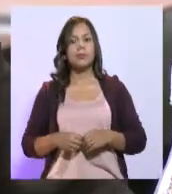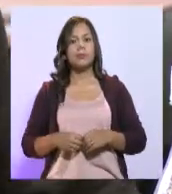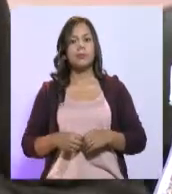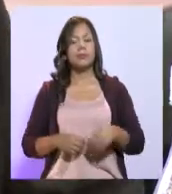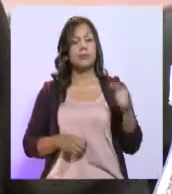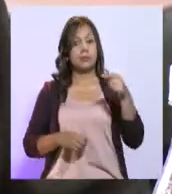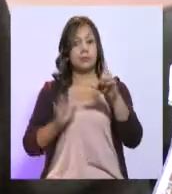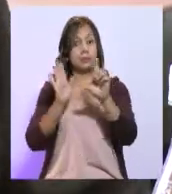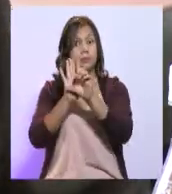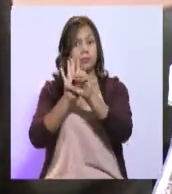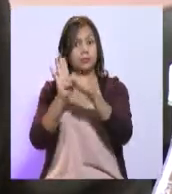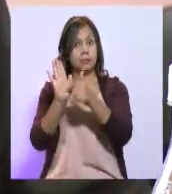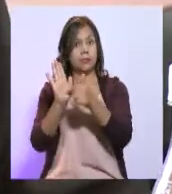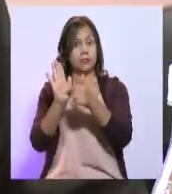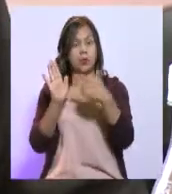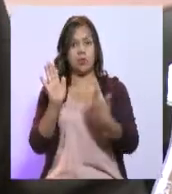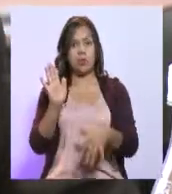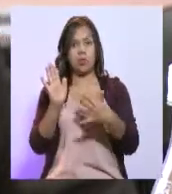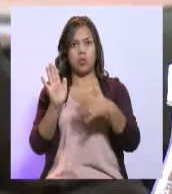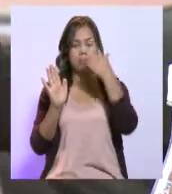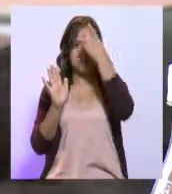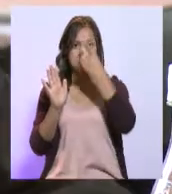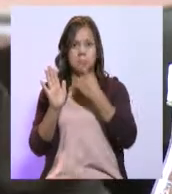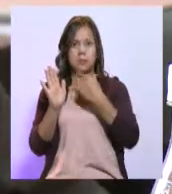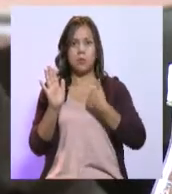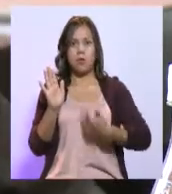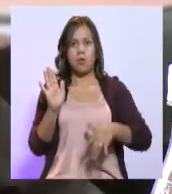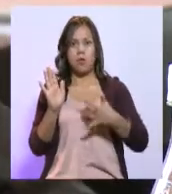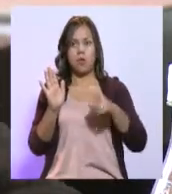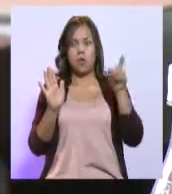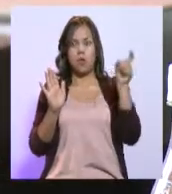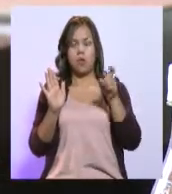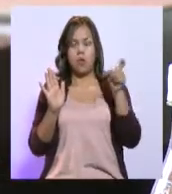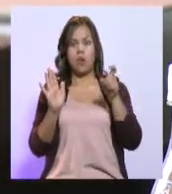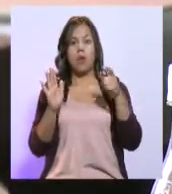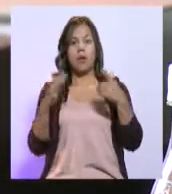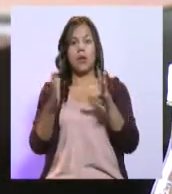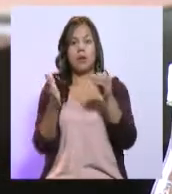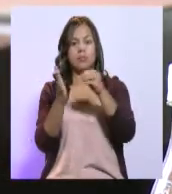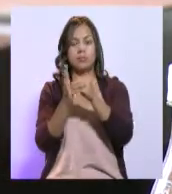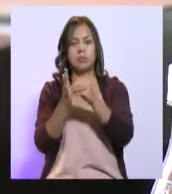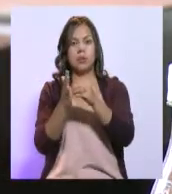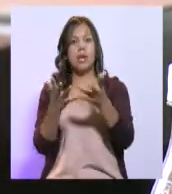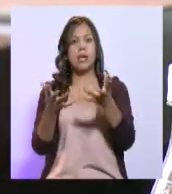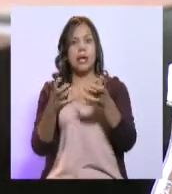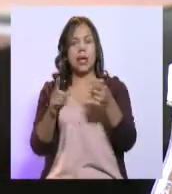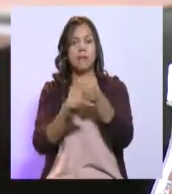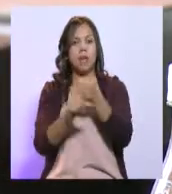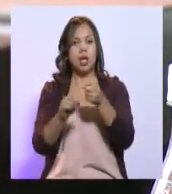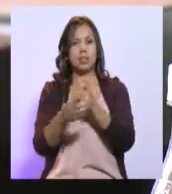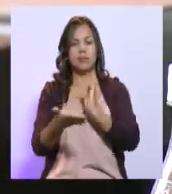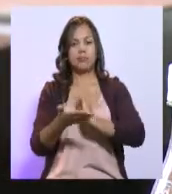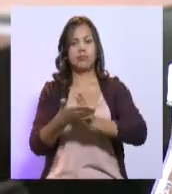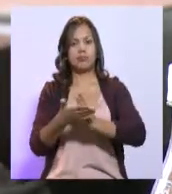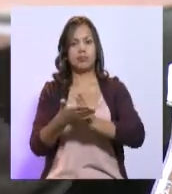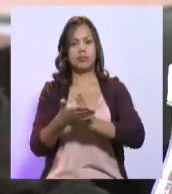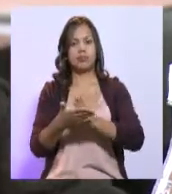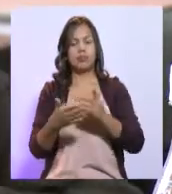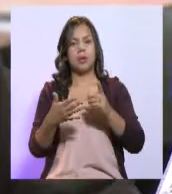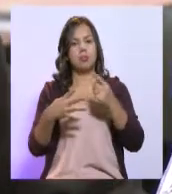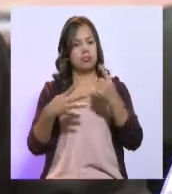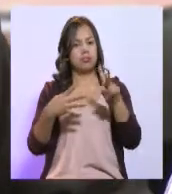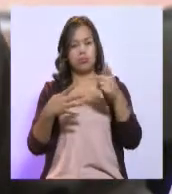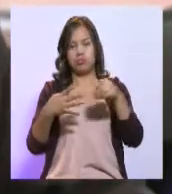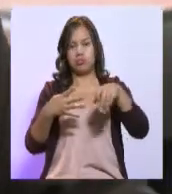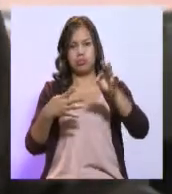Esta ley responde a una necesidad que necesita estar tipificada de erradicar la violencia en todos los aspectos